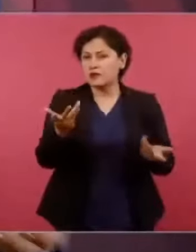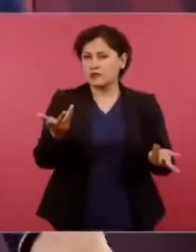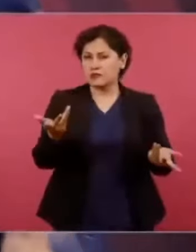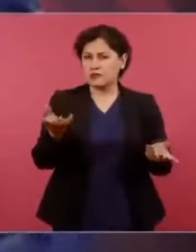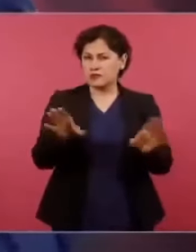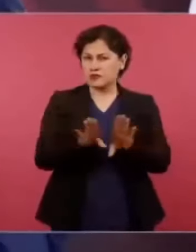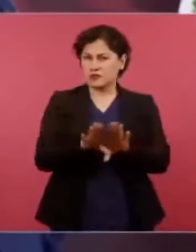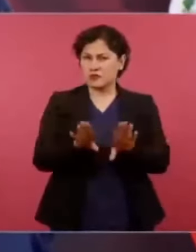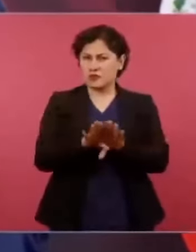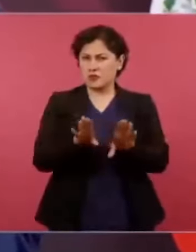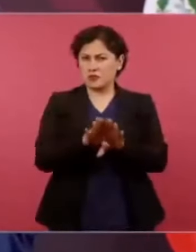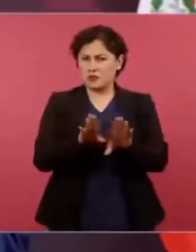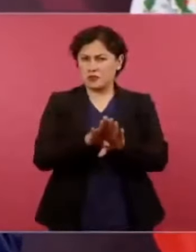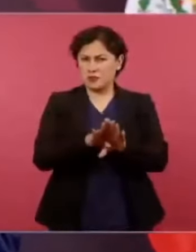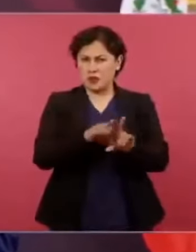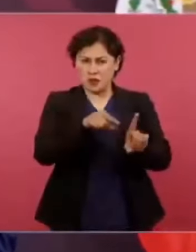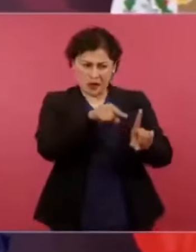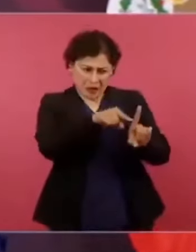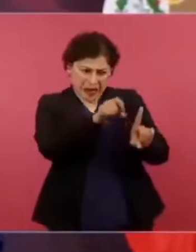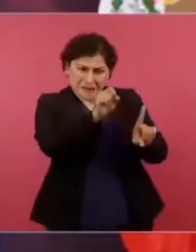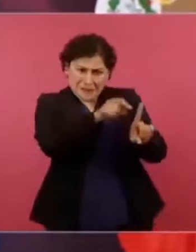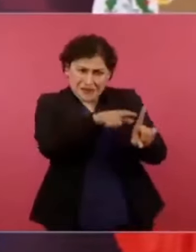esta de manipulación